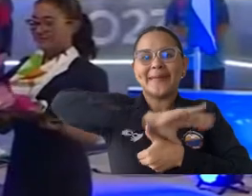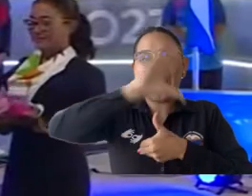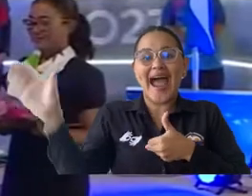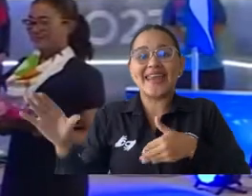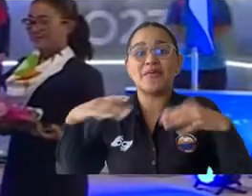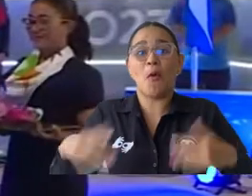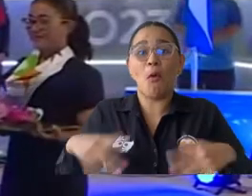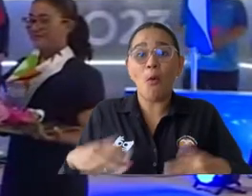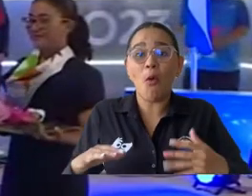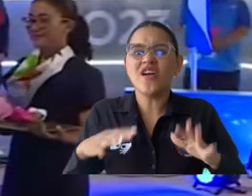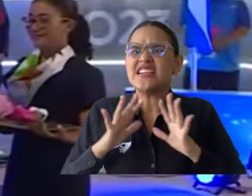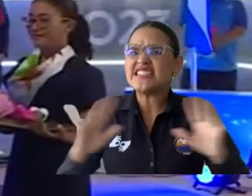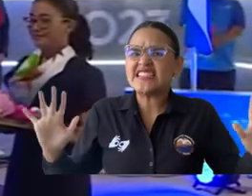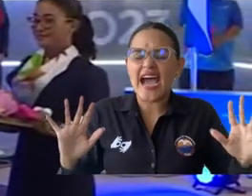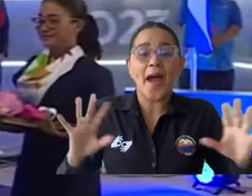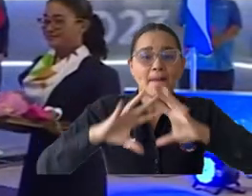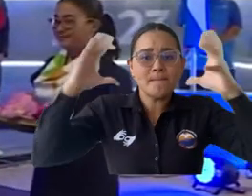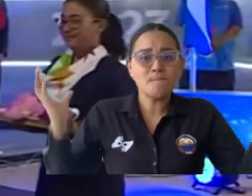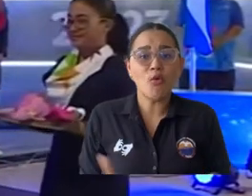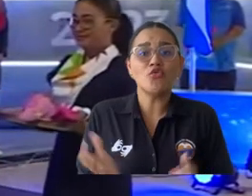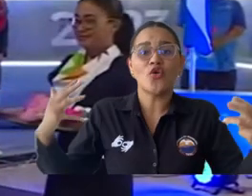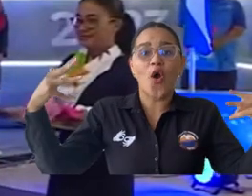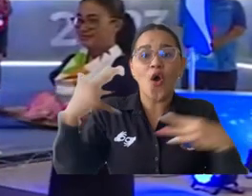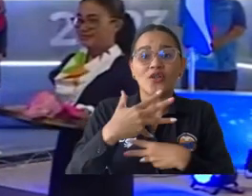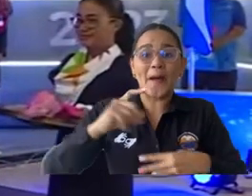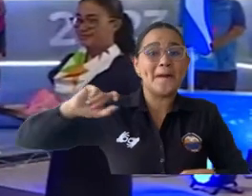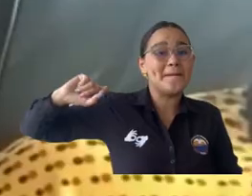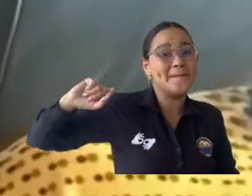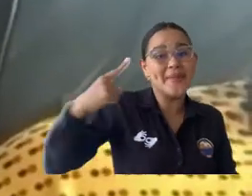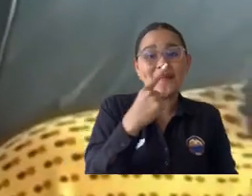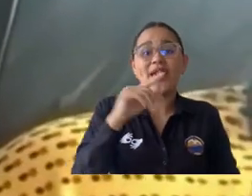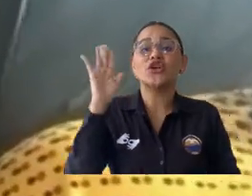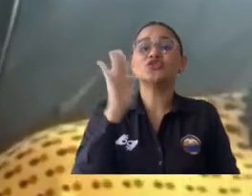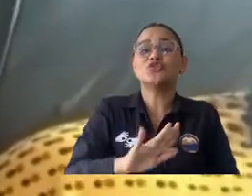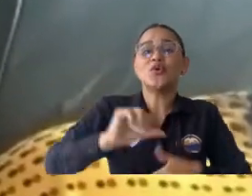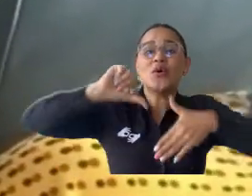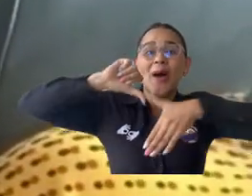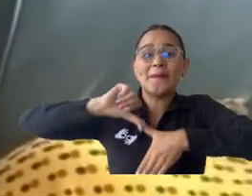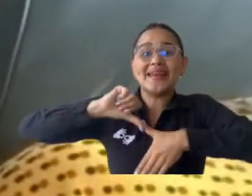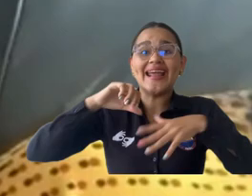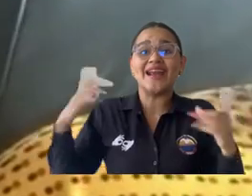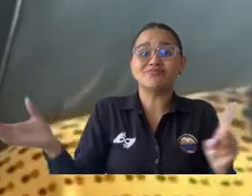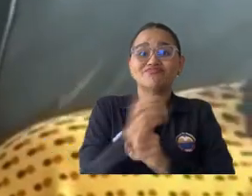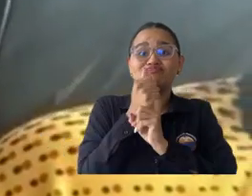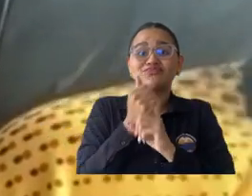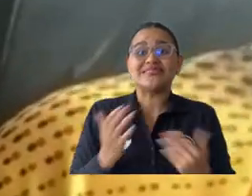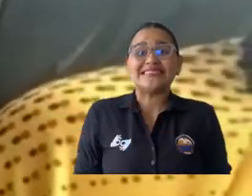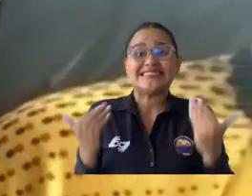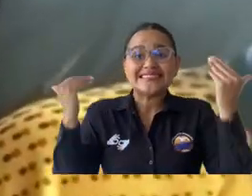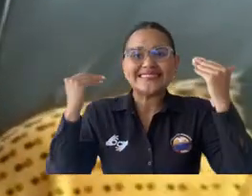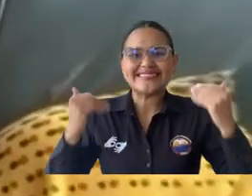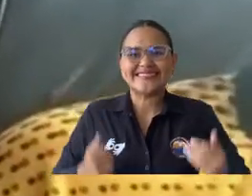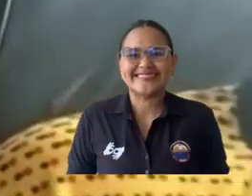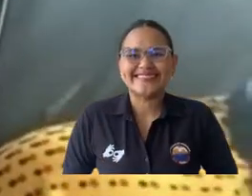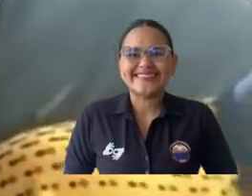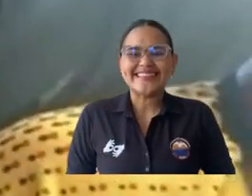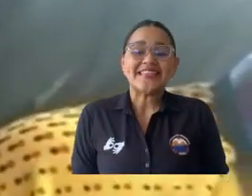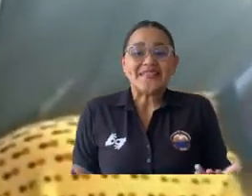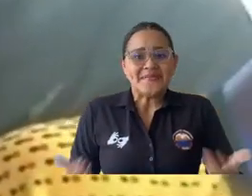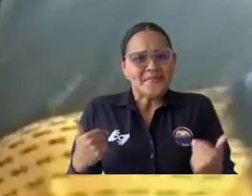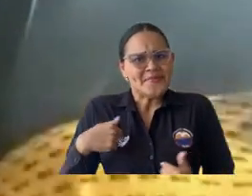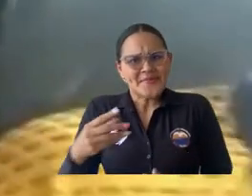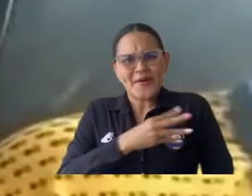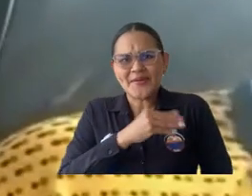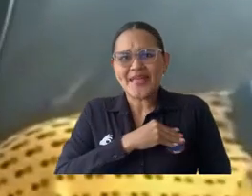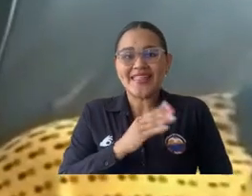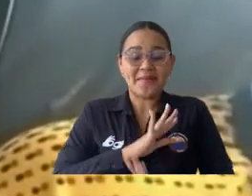el ranking suramericano y la octava en el mundo. Me parece un logro muy, muy importante, sobre todo clasificar unos Juegos